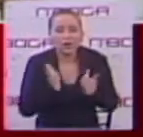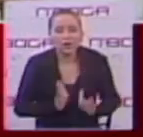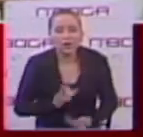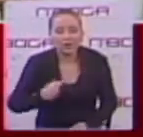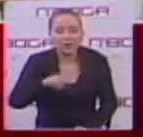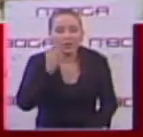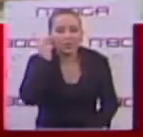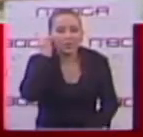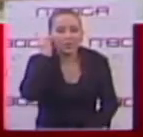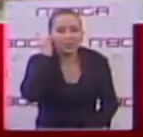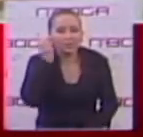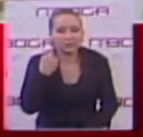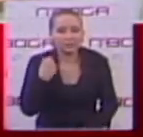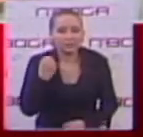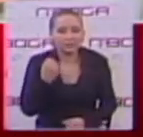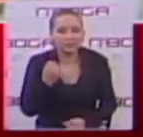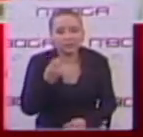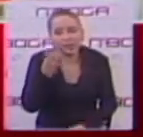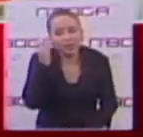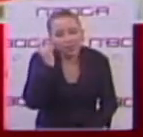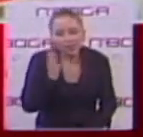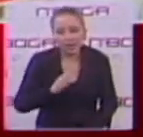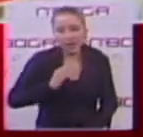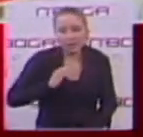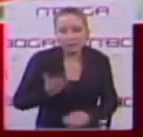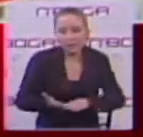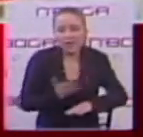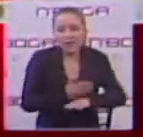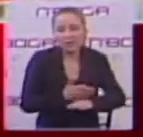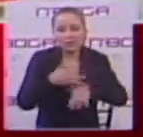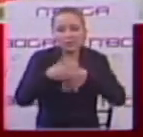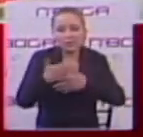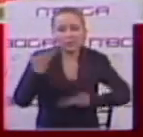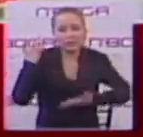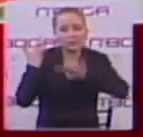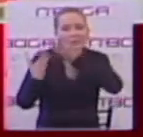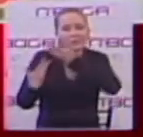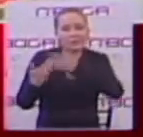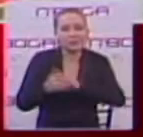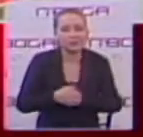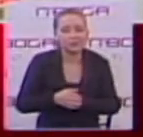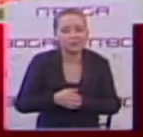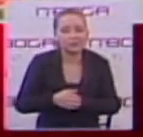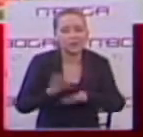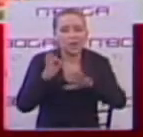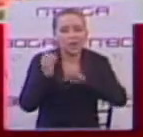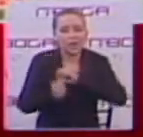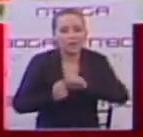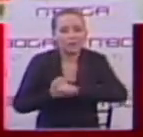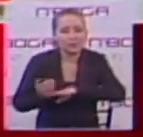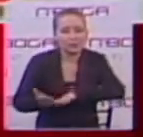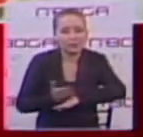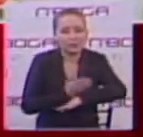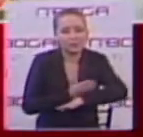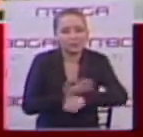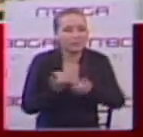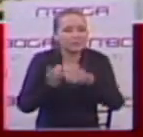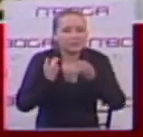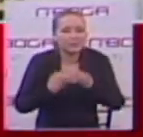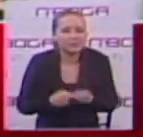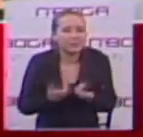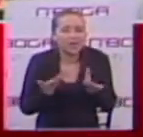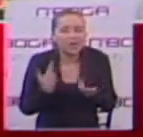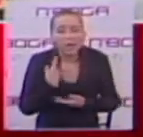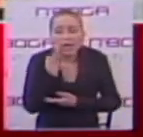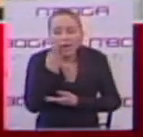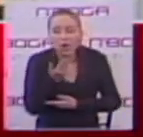las damas en el siglo, damas y caballeros, a través de las pasarelas históricas que se han dado en los 8 años anteriores. La intención era ver